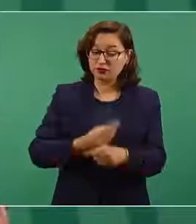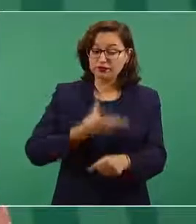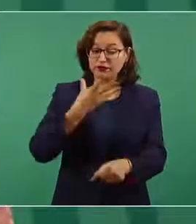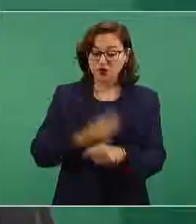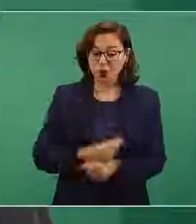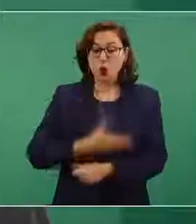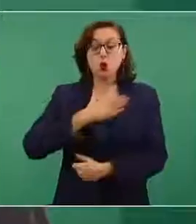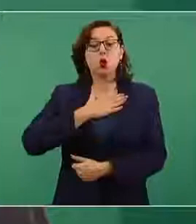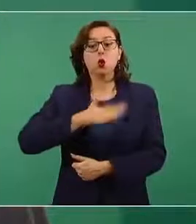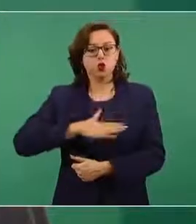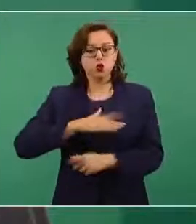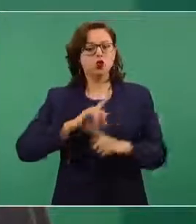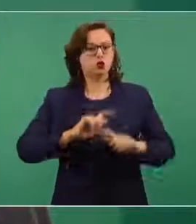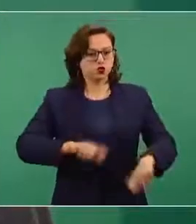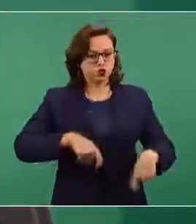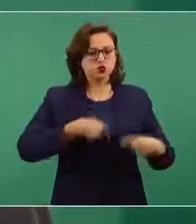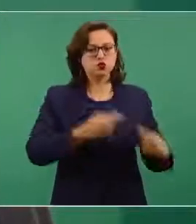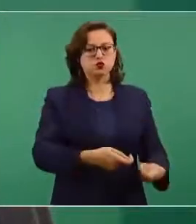Incluso vamos a ofrecer